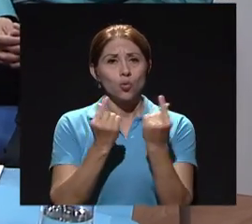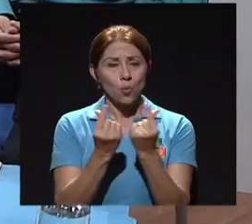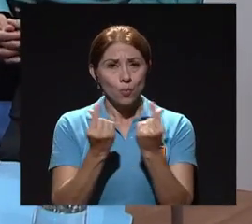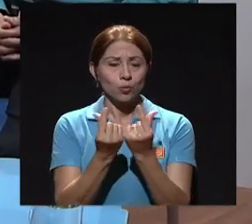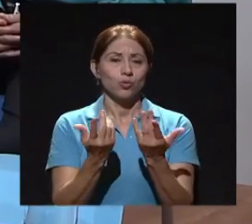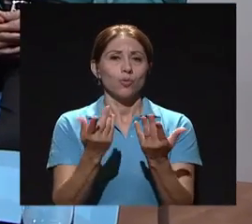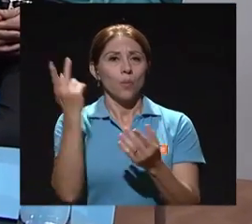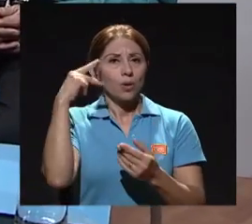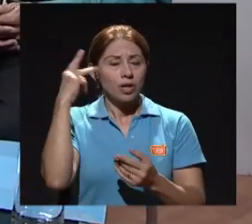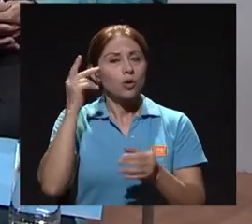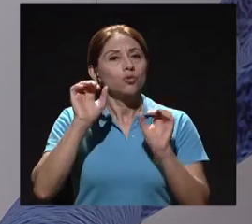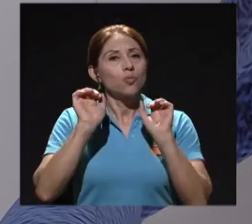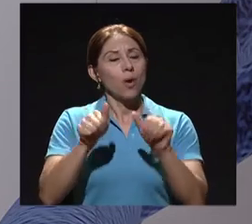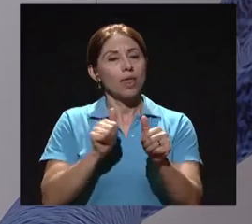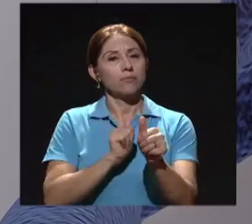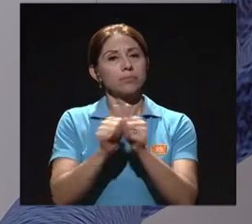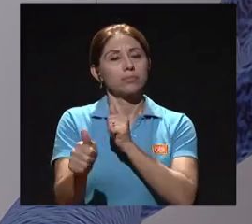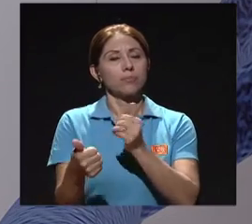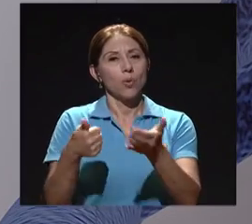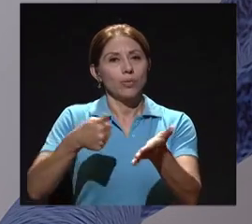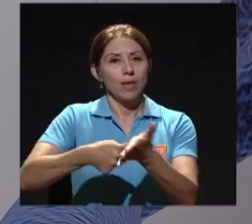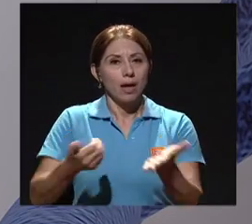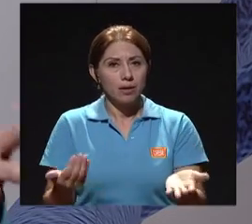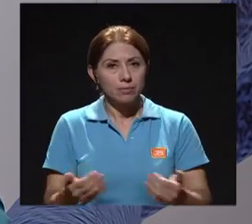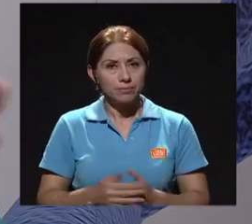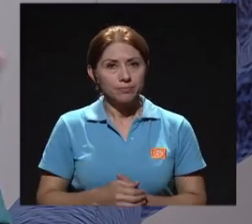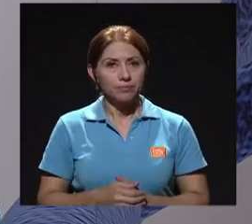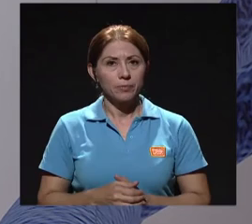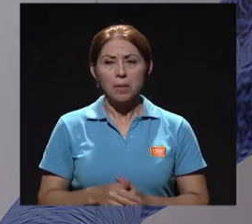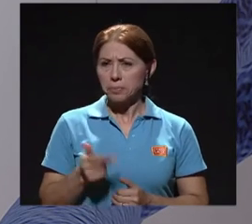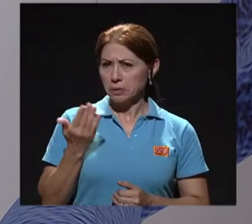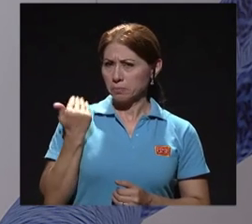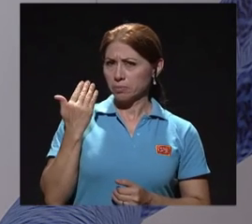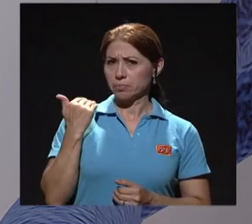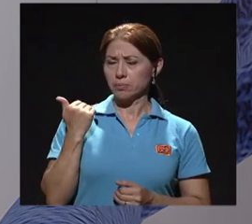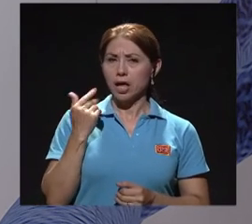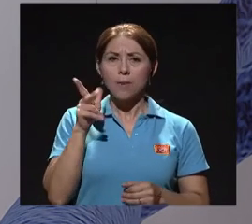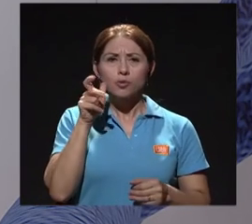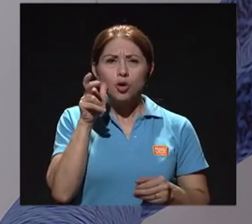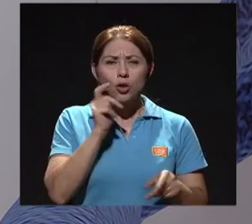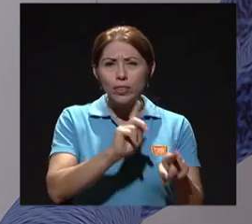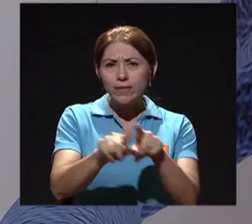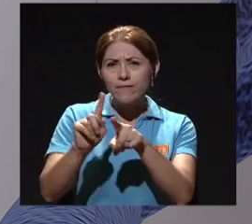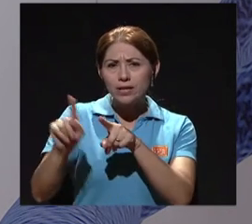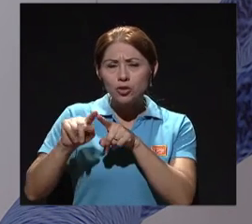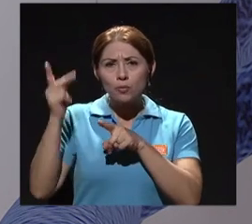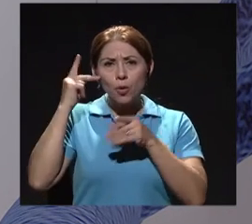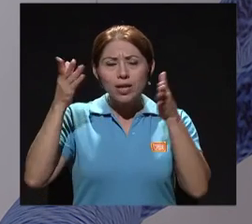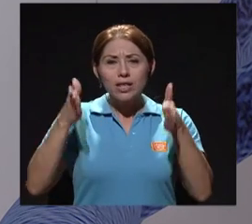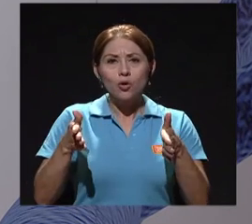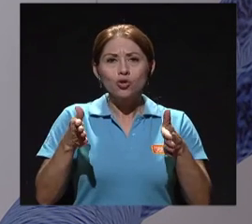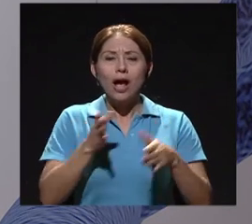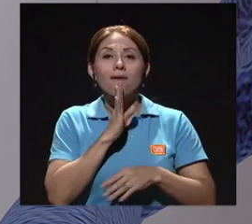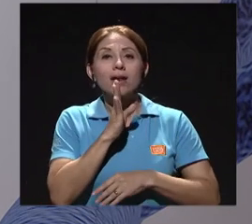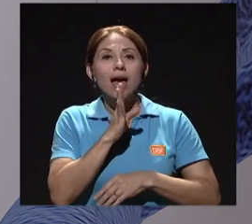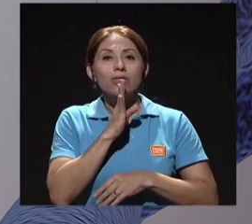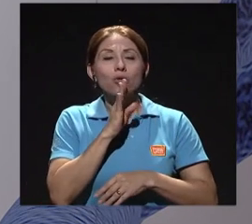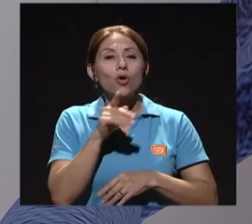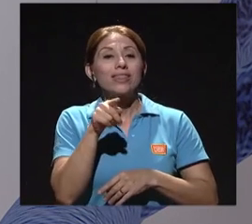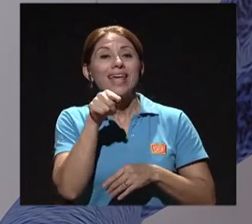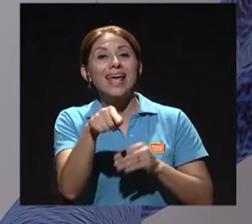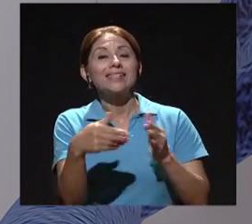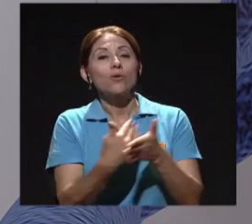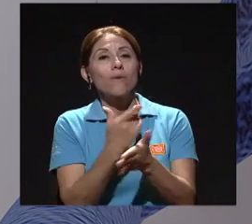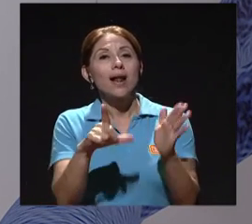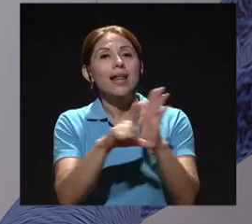voten por la misma bernardo recientemente hemos oído de diversos políticos hablando de que se opone el derecho humano del